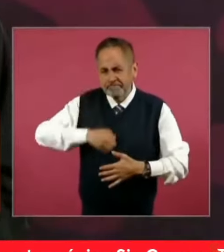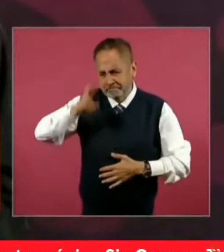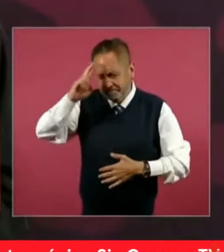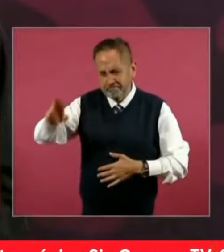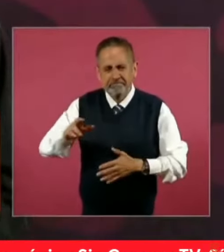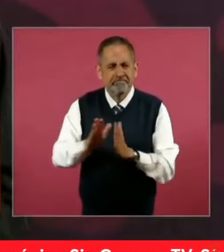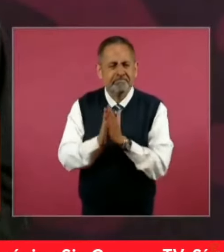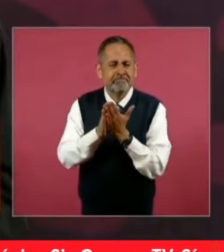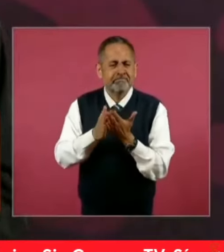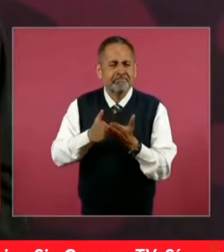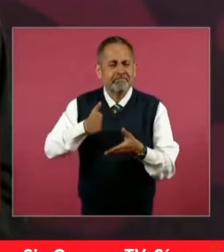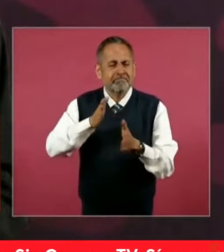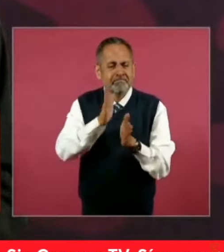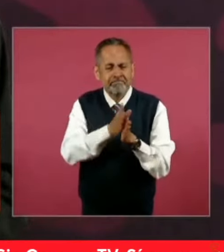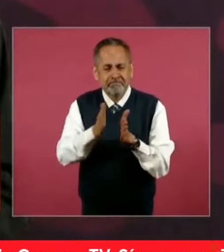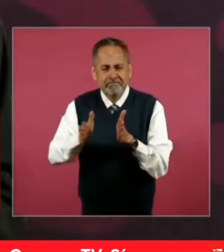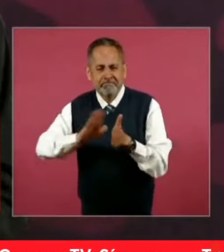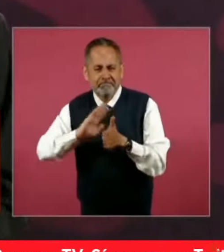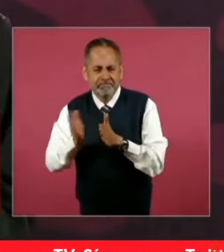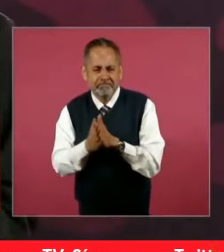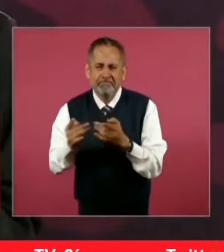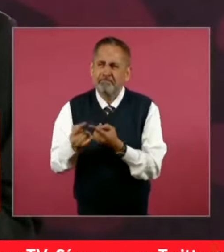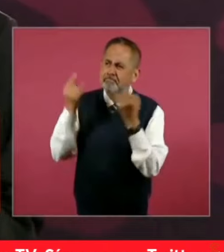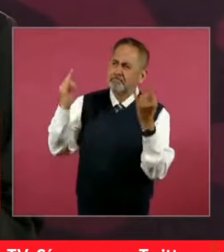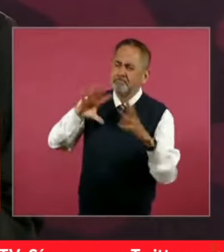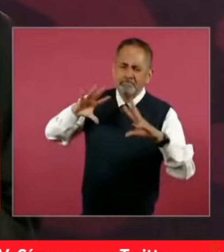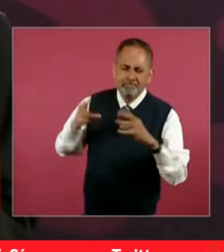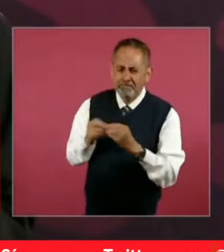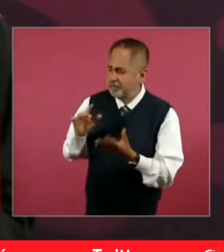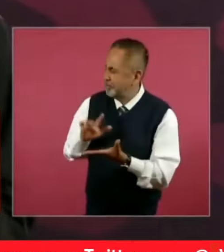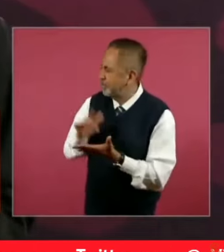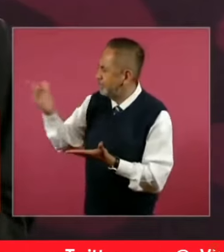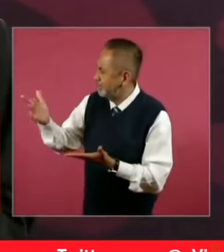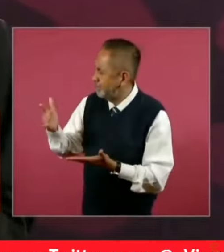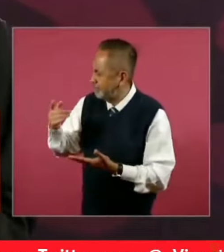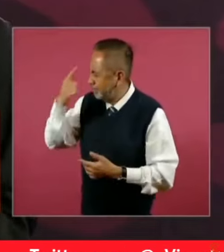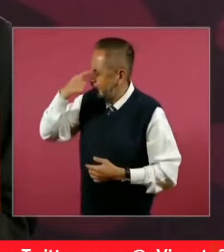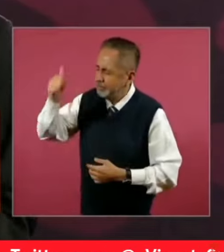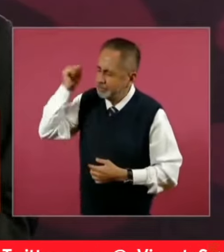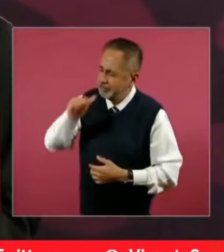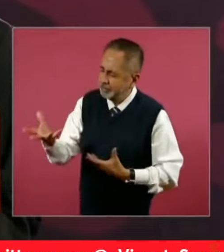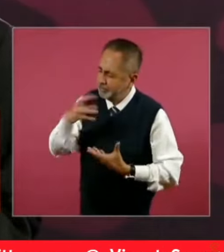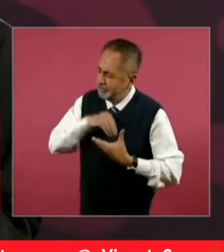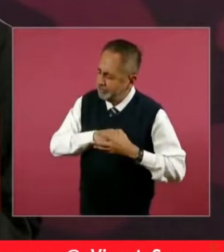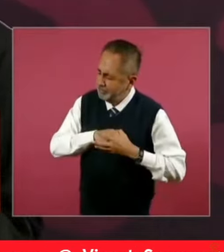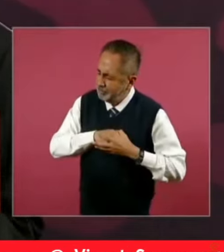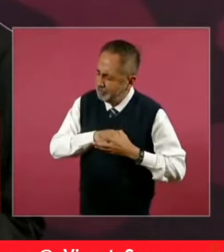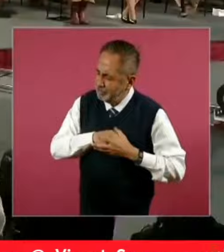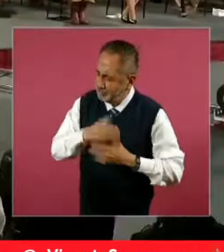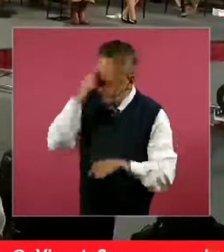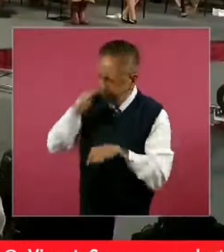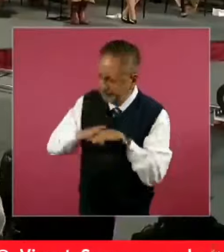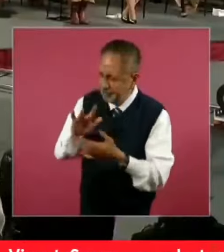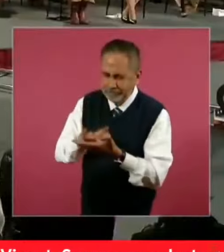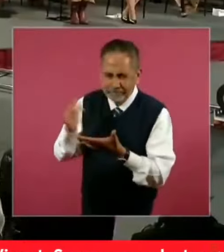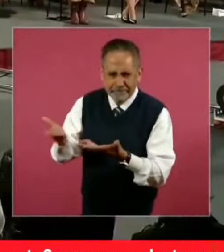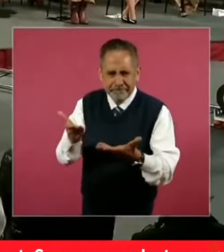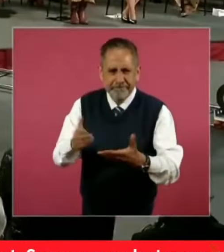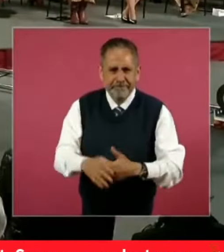archivos históricos. Gracias, señor presidente, se queda usted para siempre en nuestro corazón y en nuestra mente.